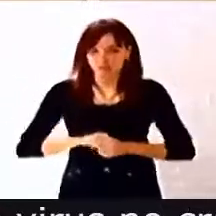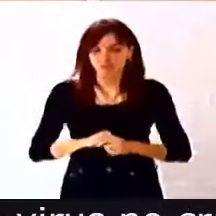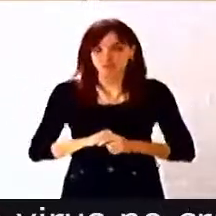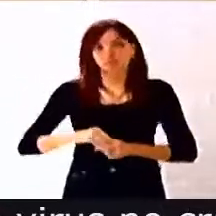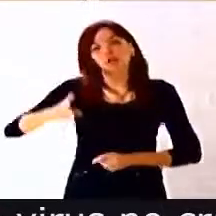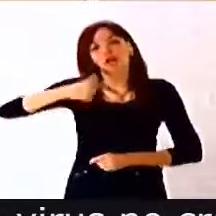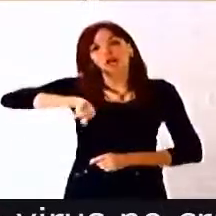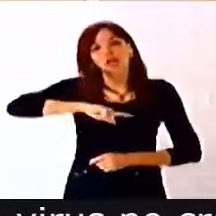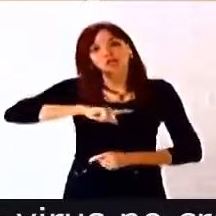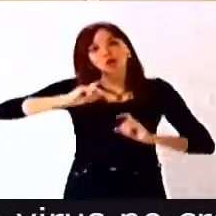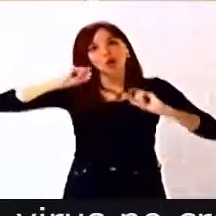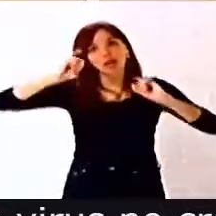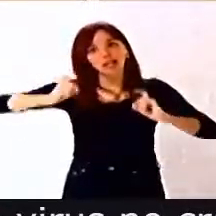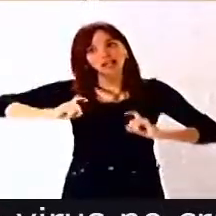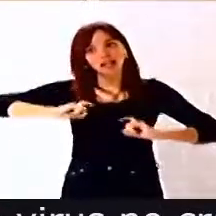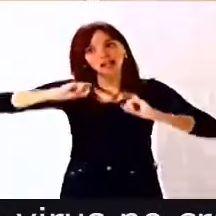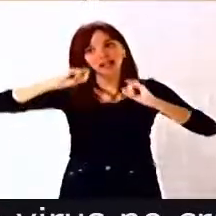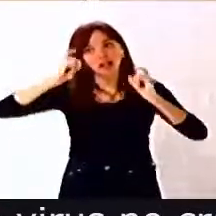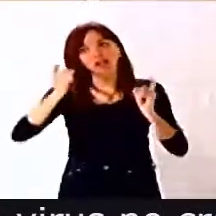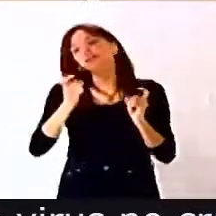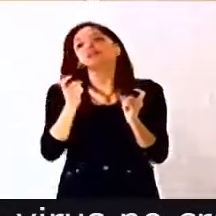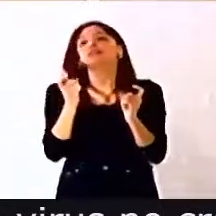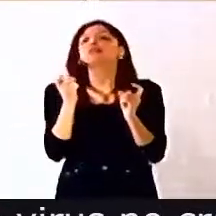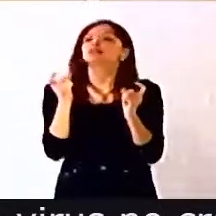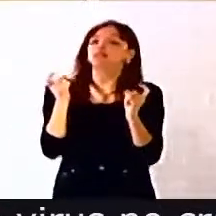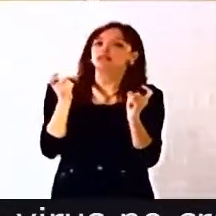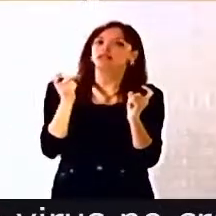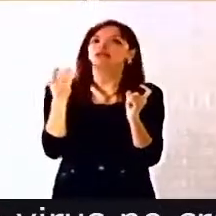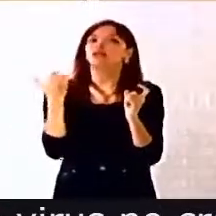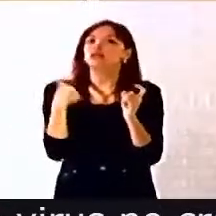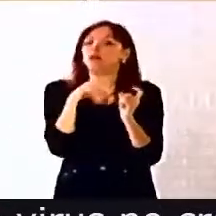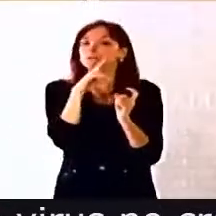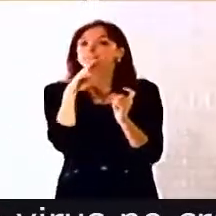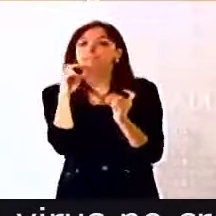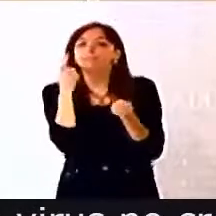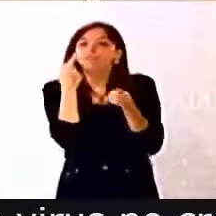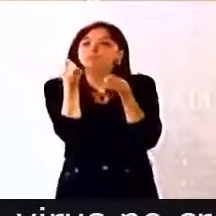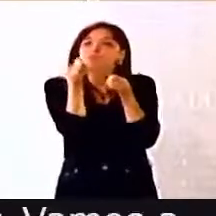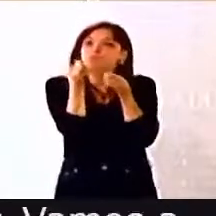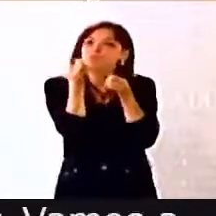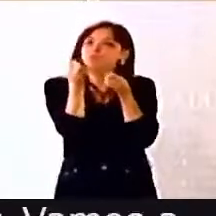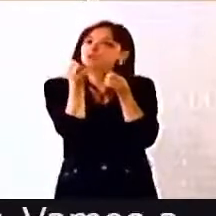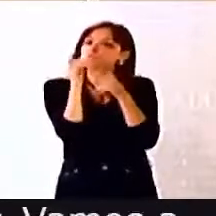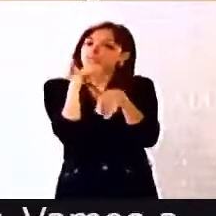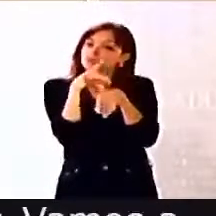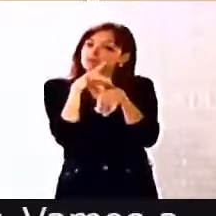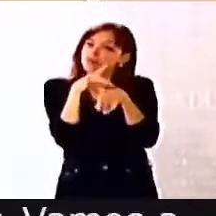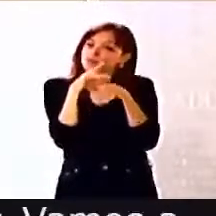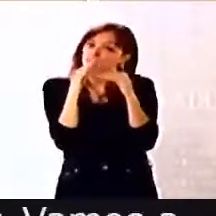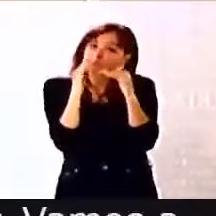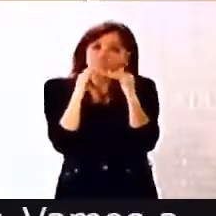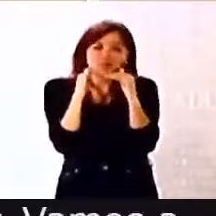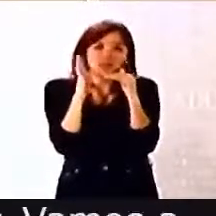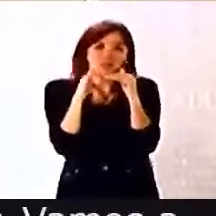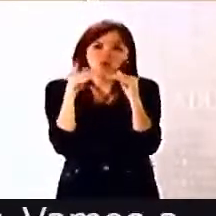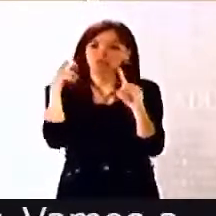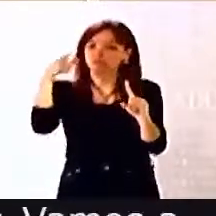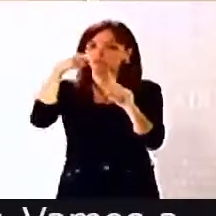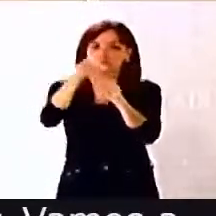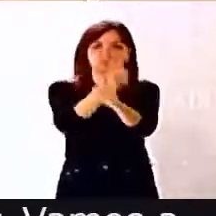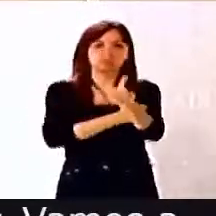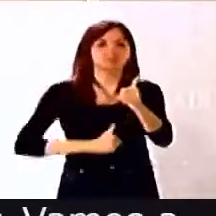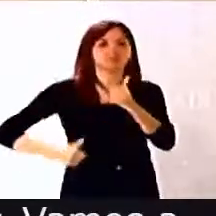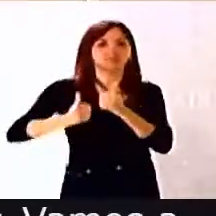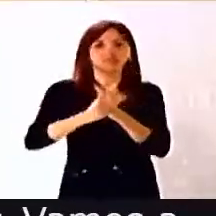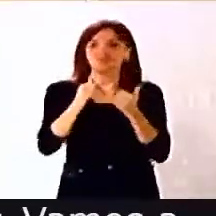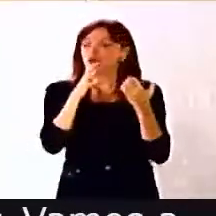Nosotros vamos a intentar, ya digo, llevar la incidencia acumulada a lo mínimo posible, que es el objetivo que tenemos en